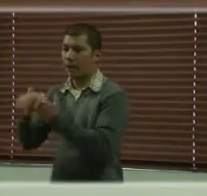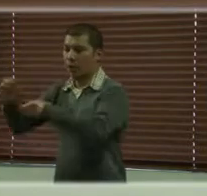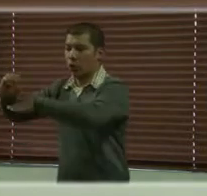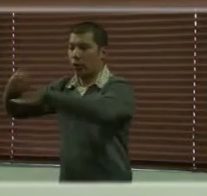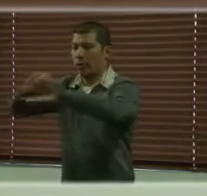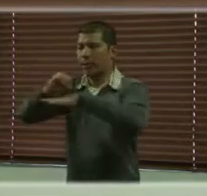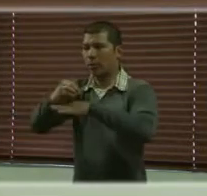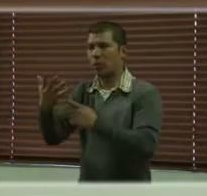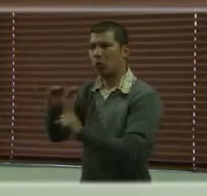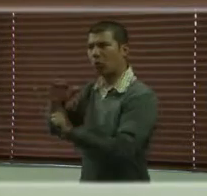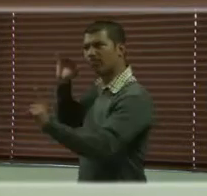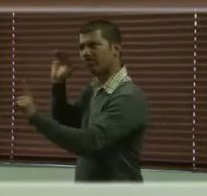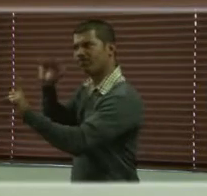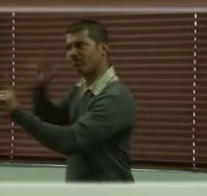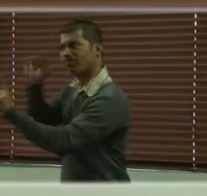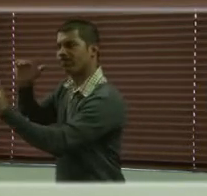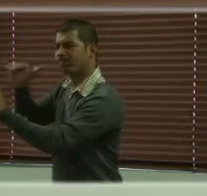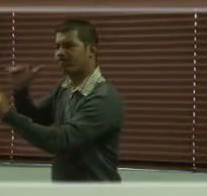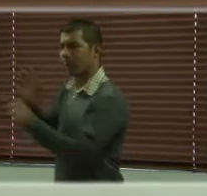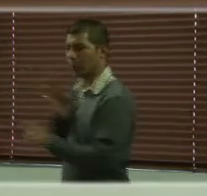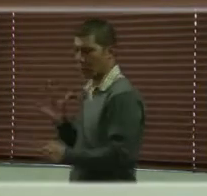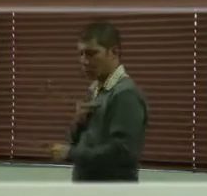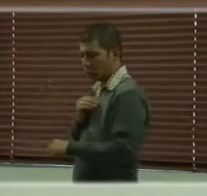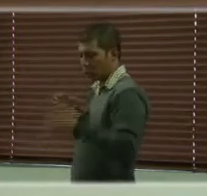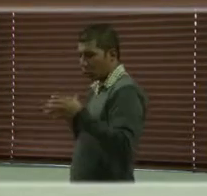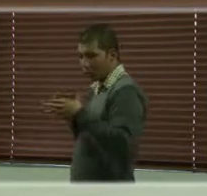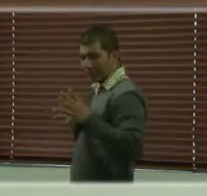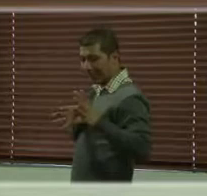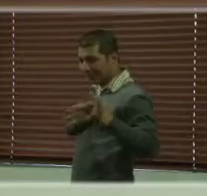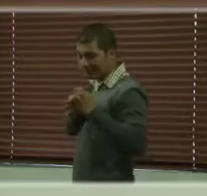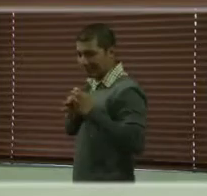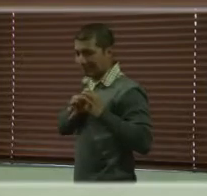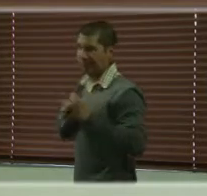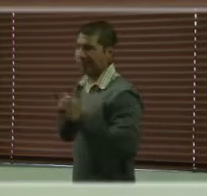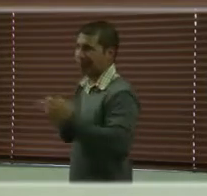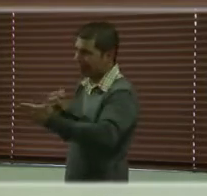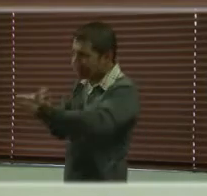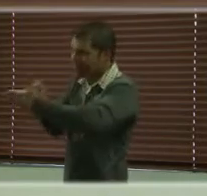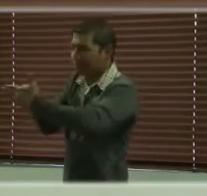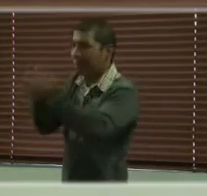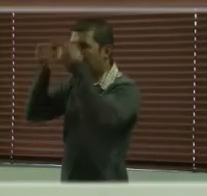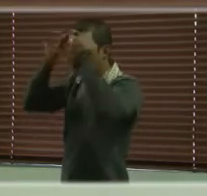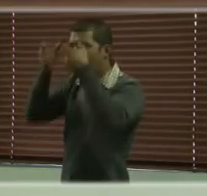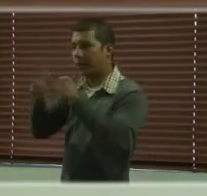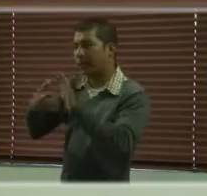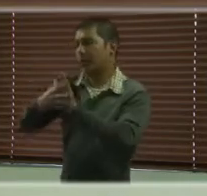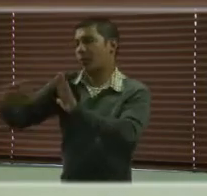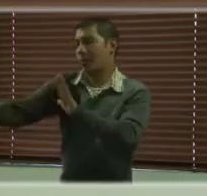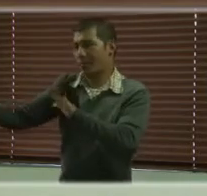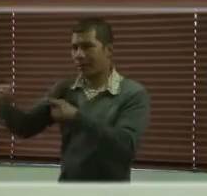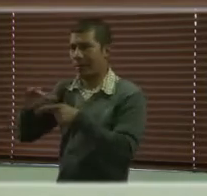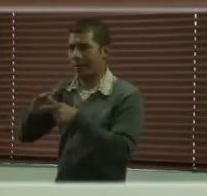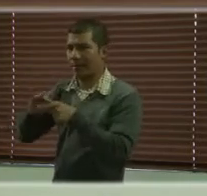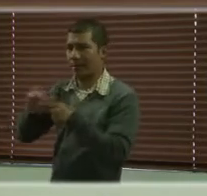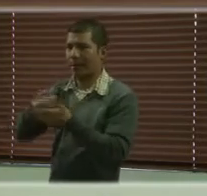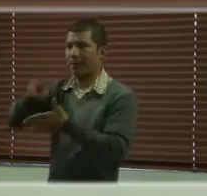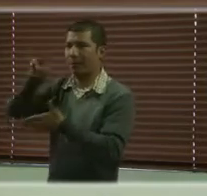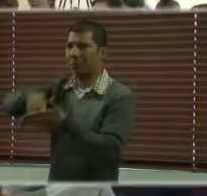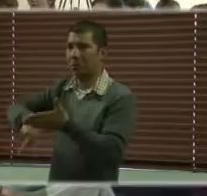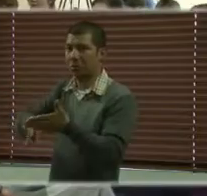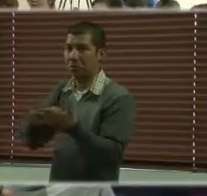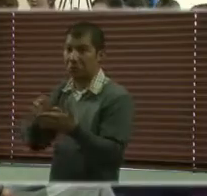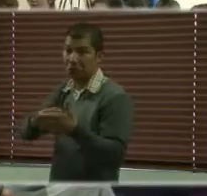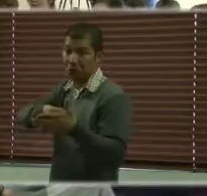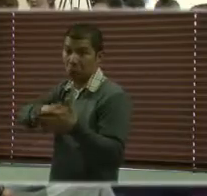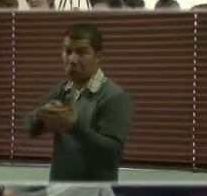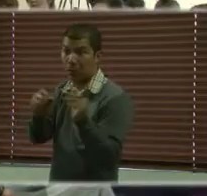para que para que desde el comité también podamos hacer presión para que en el país se hagan las cosas Entonces si